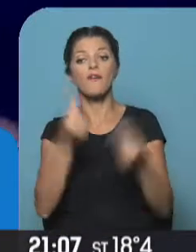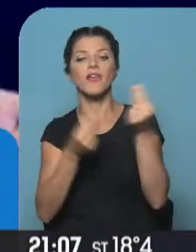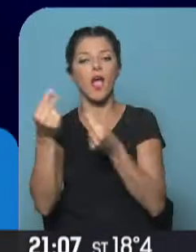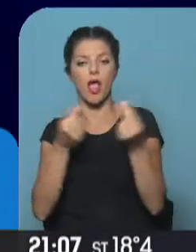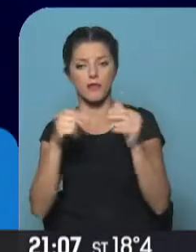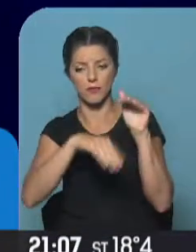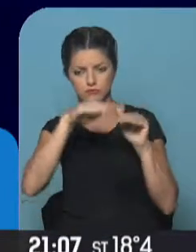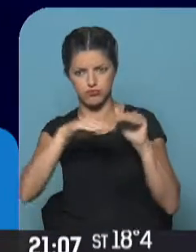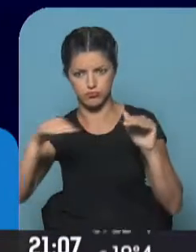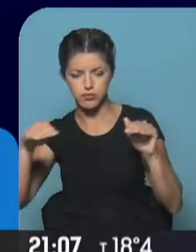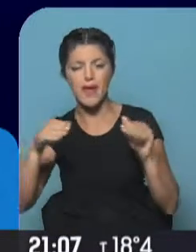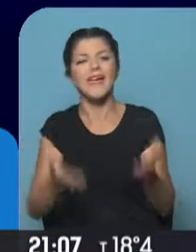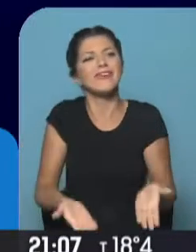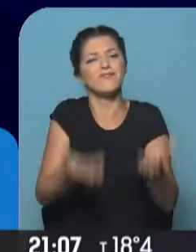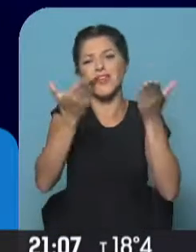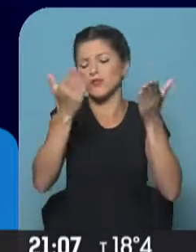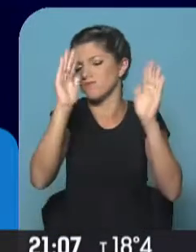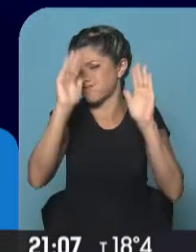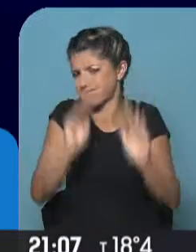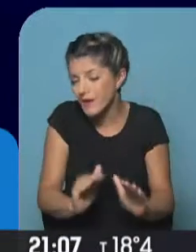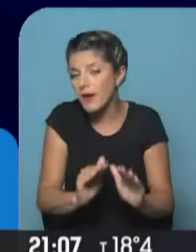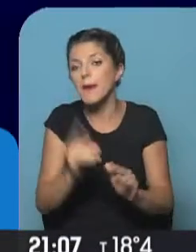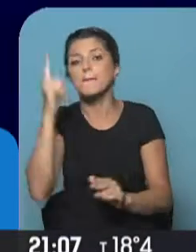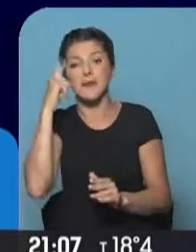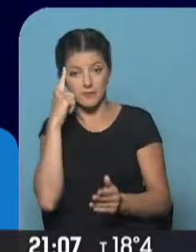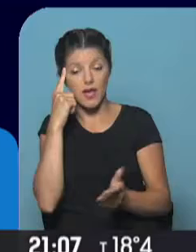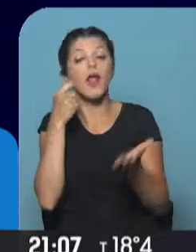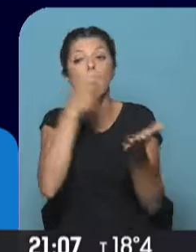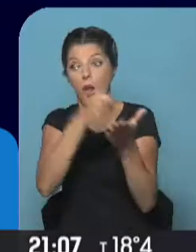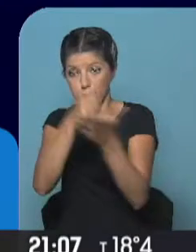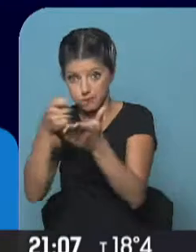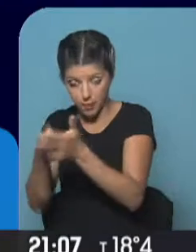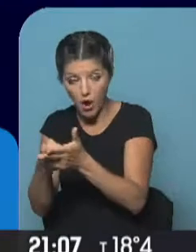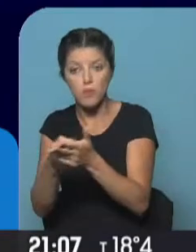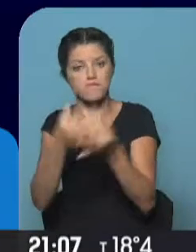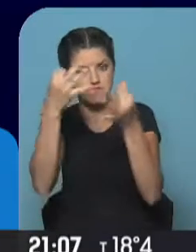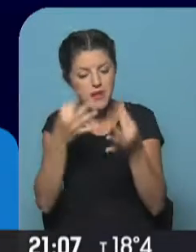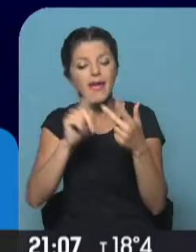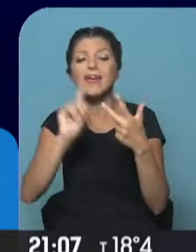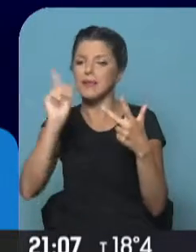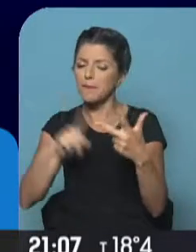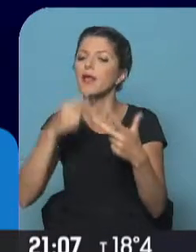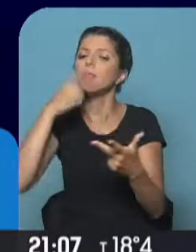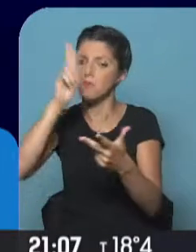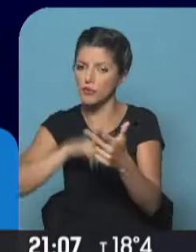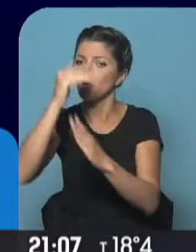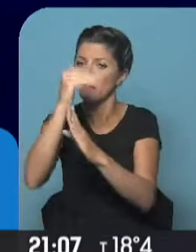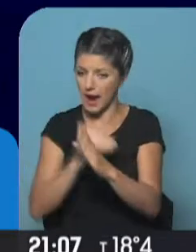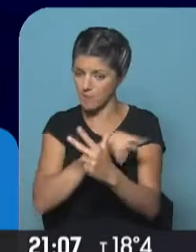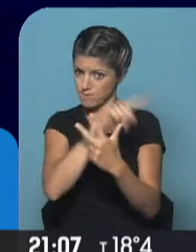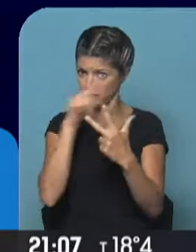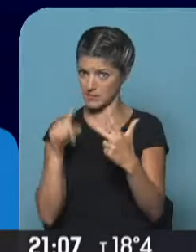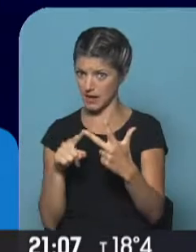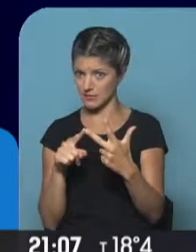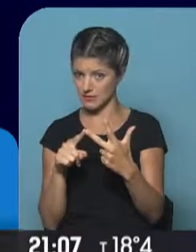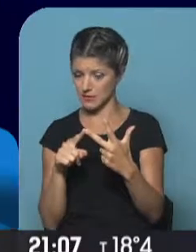el desterrar la inflación, el de tener un gasto público inteligente y el de bajar los impuestos, porque el